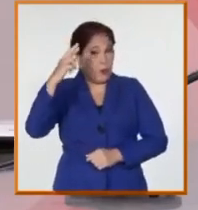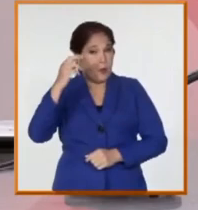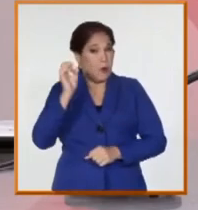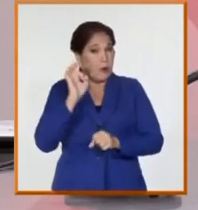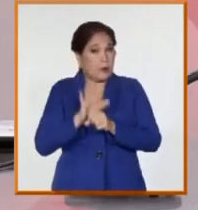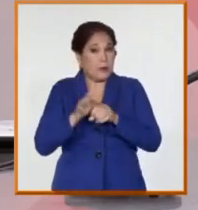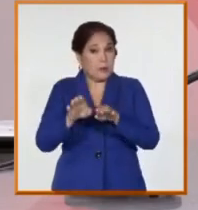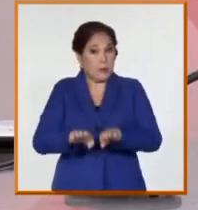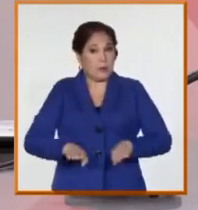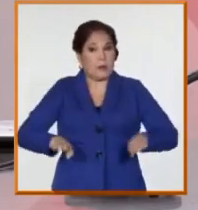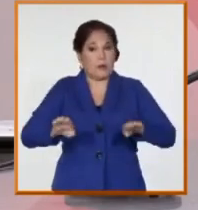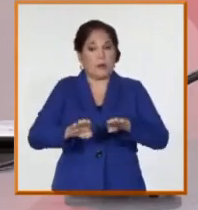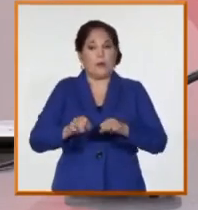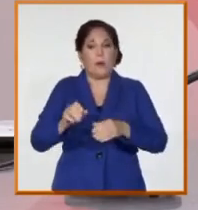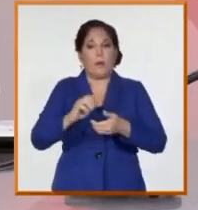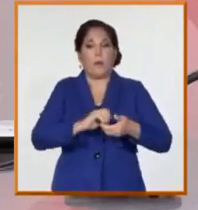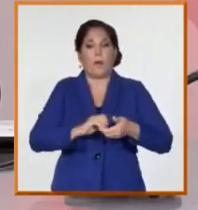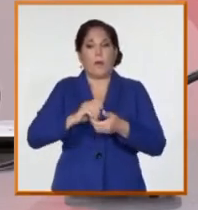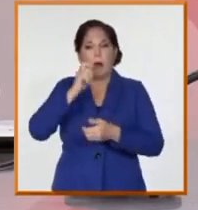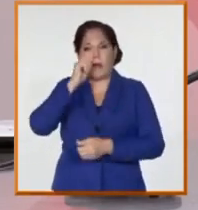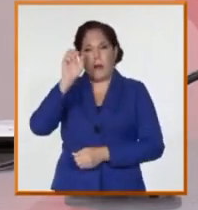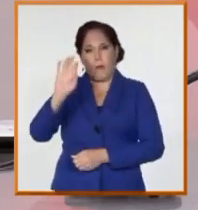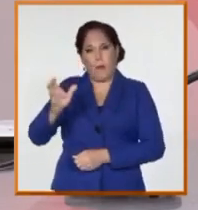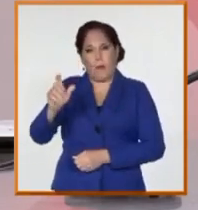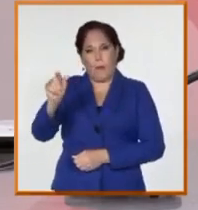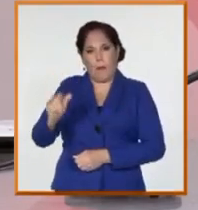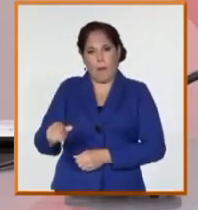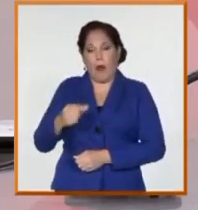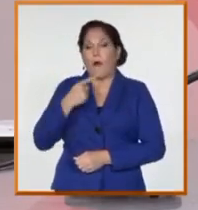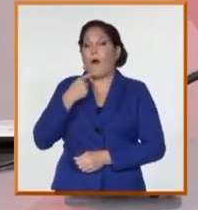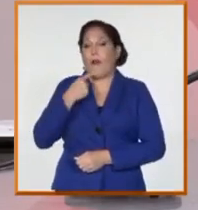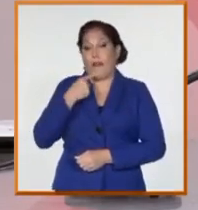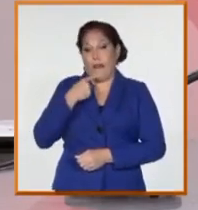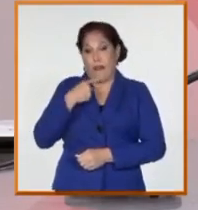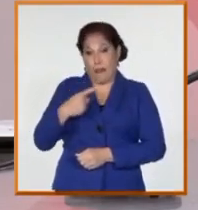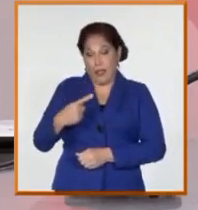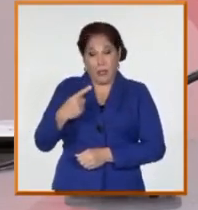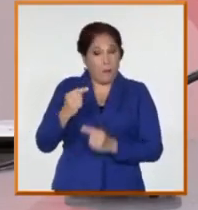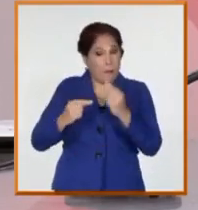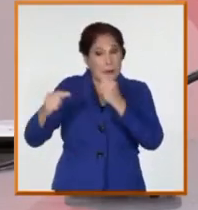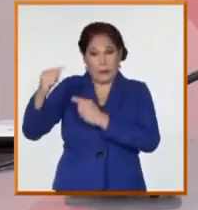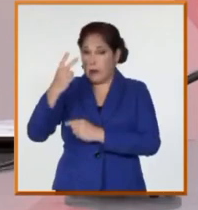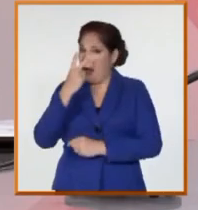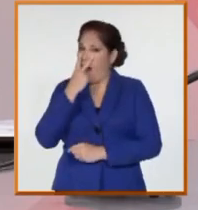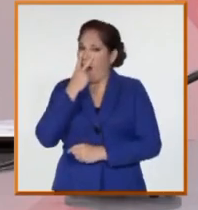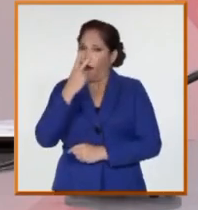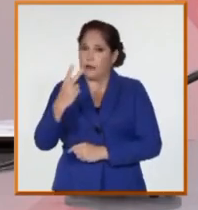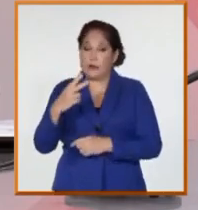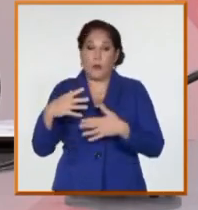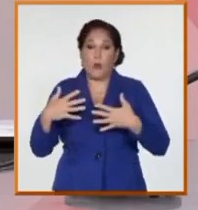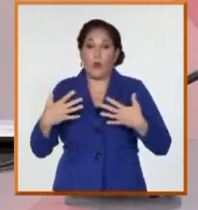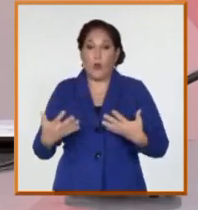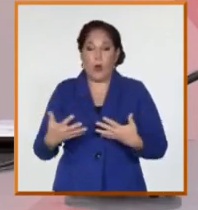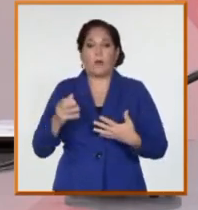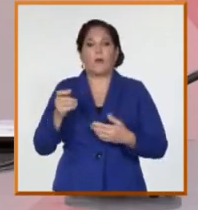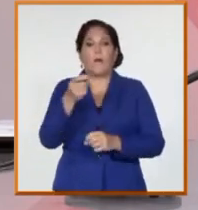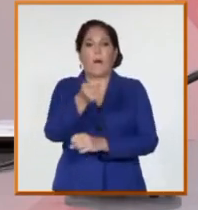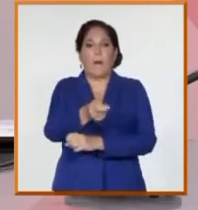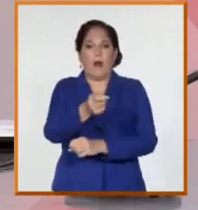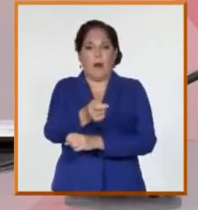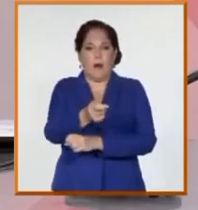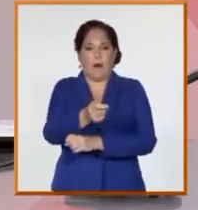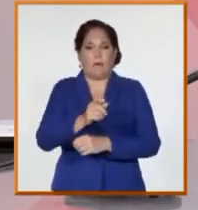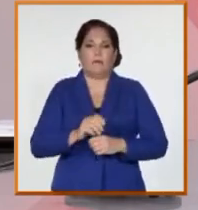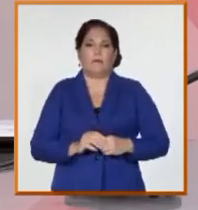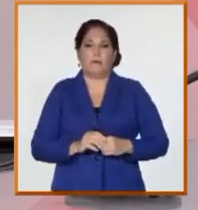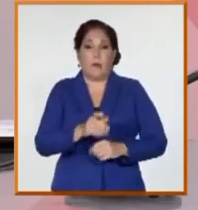primeras mesas redondas los compañeros del banco decían Bueno uno de los sectores que de manera particular hemos tenido que atender es el tema de la pesca Los Pescadores